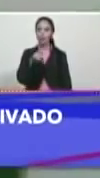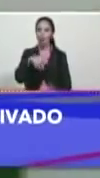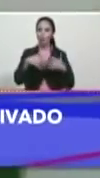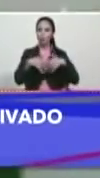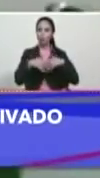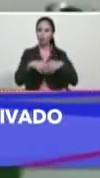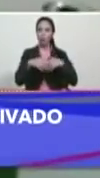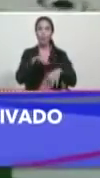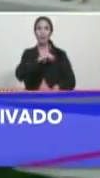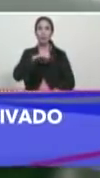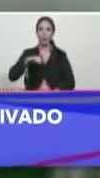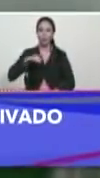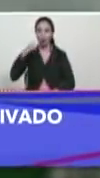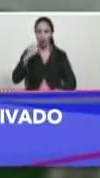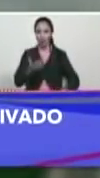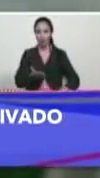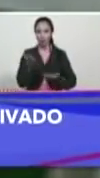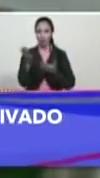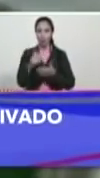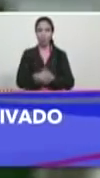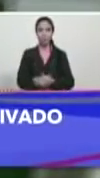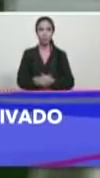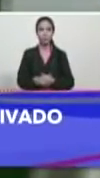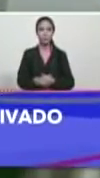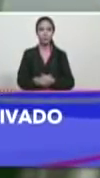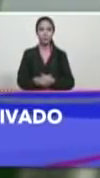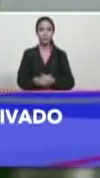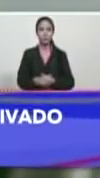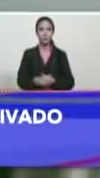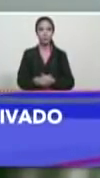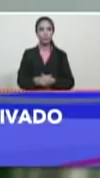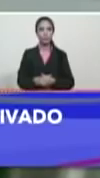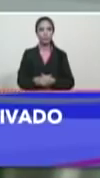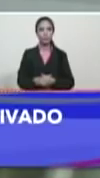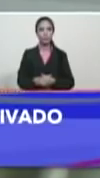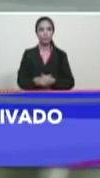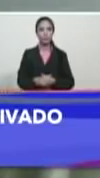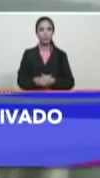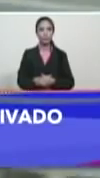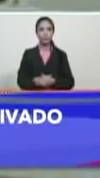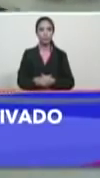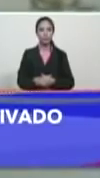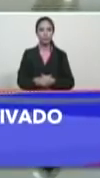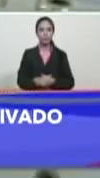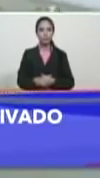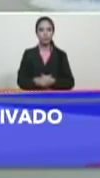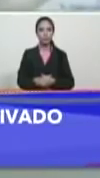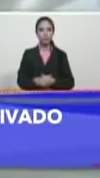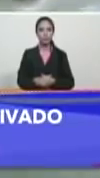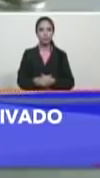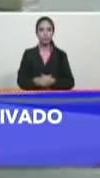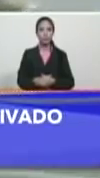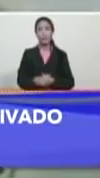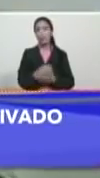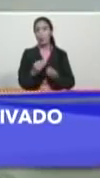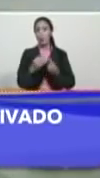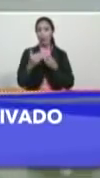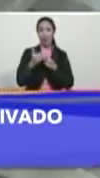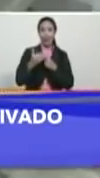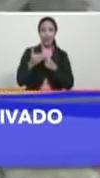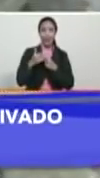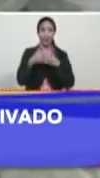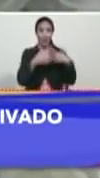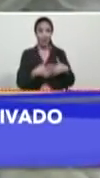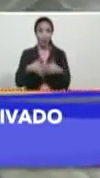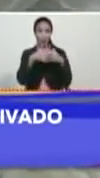con la empresa privada, de la mano, sector público y empresa privada, de la mano para sacar al país adelante, pese a los ataques